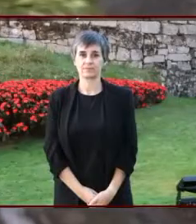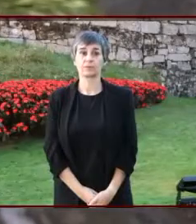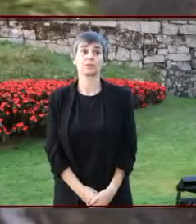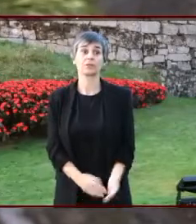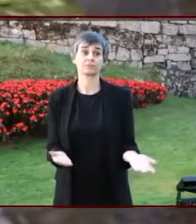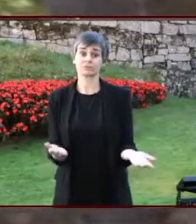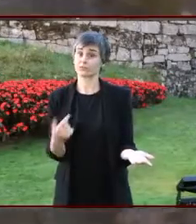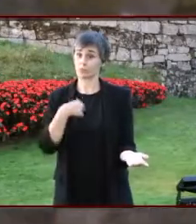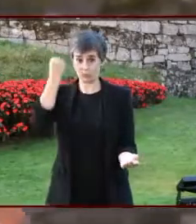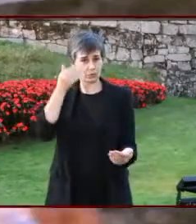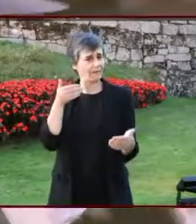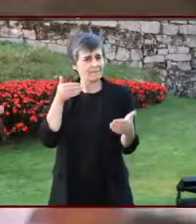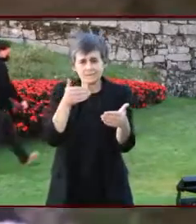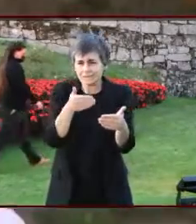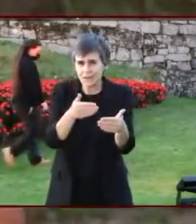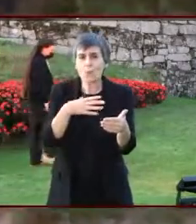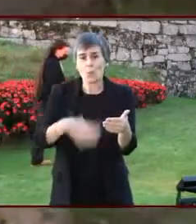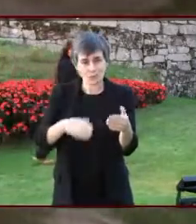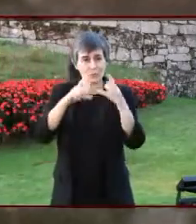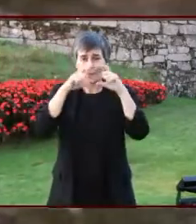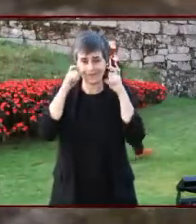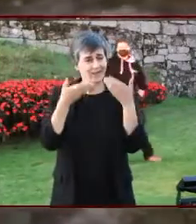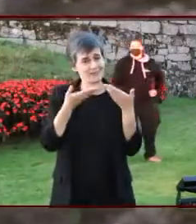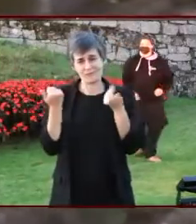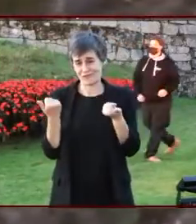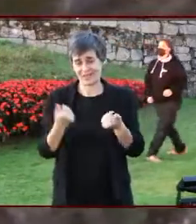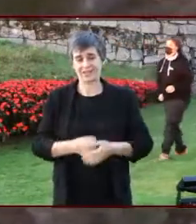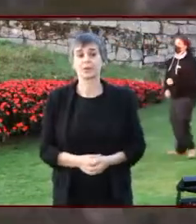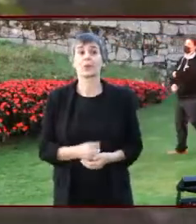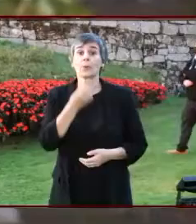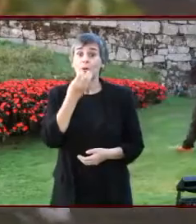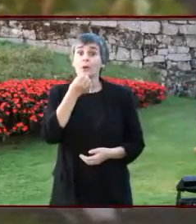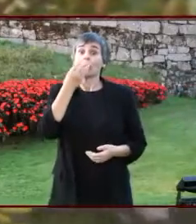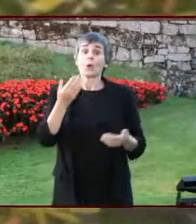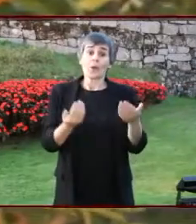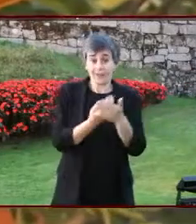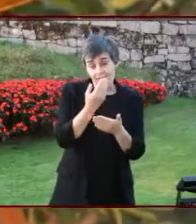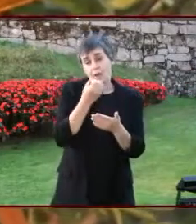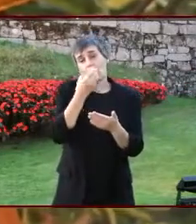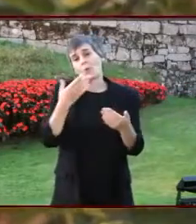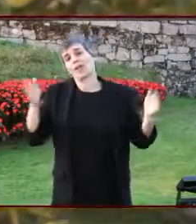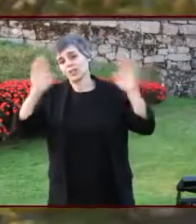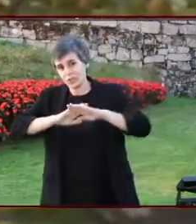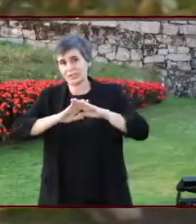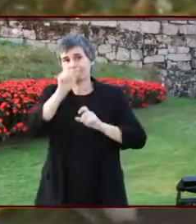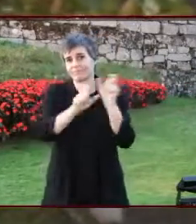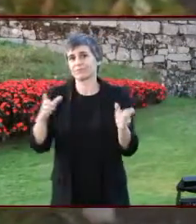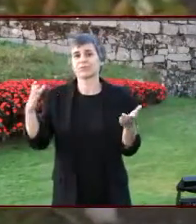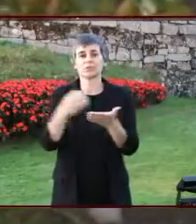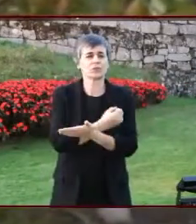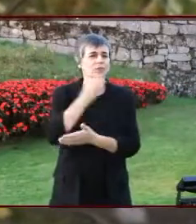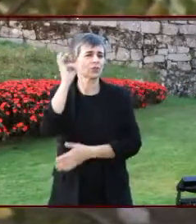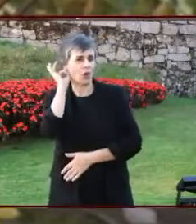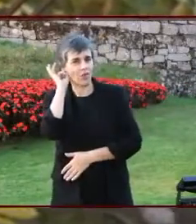Pronto podemos vivir sin mascarilla. Bueno, bo día, boa noite a todas e a todos. Miles